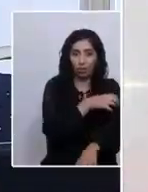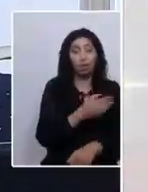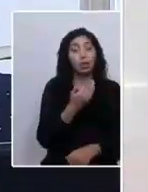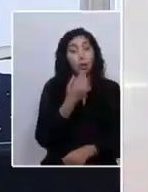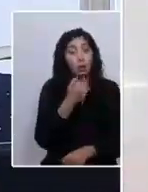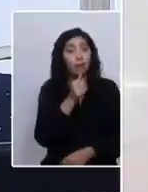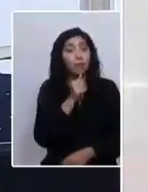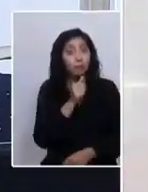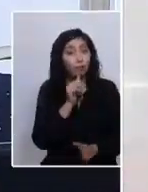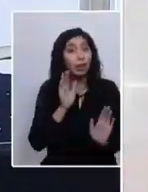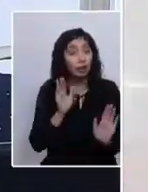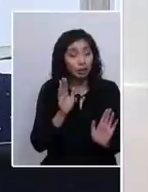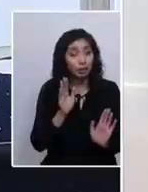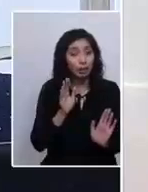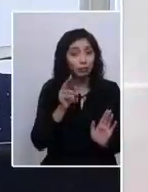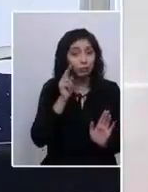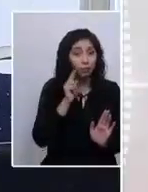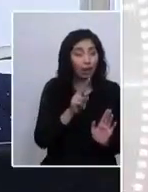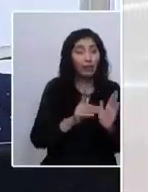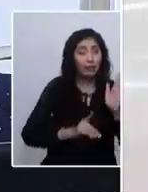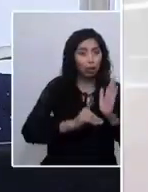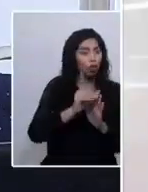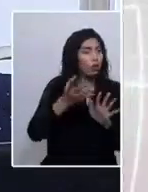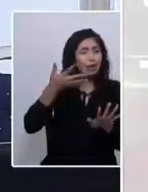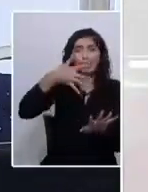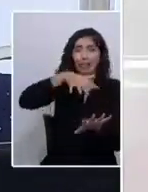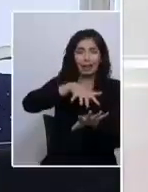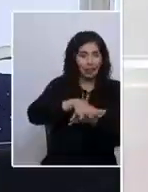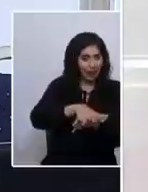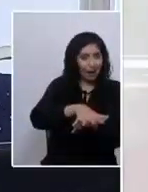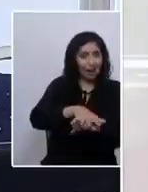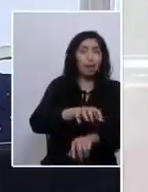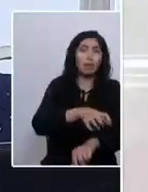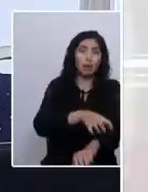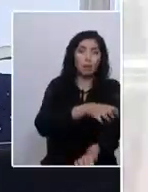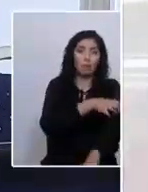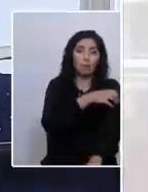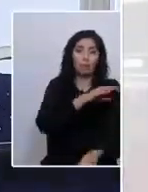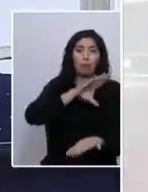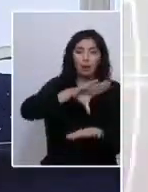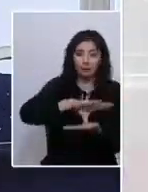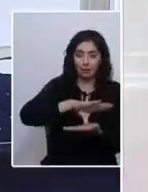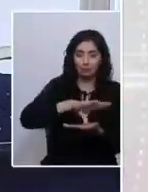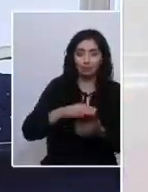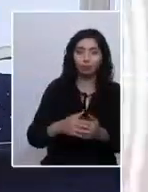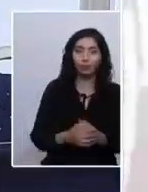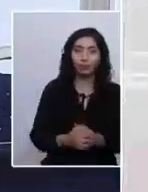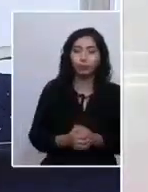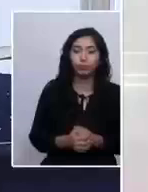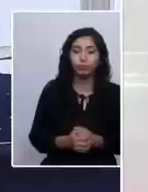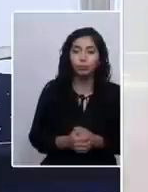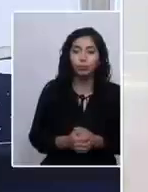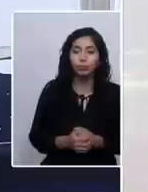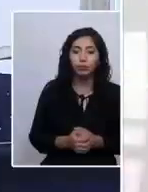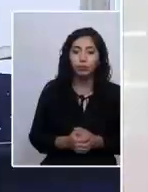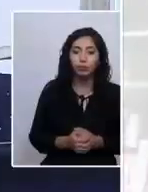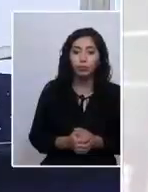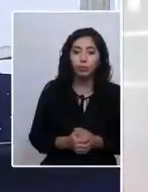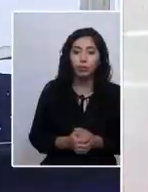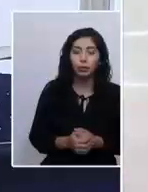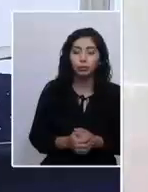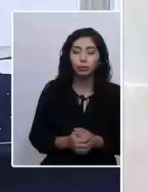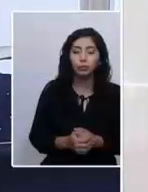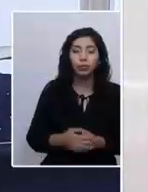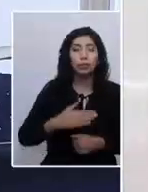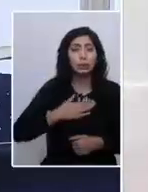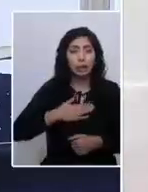se cayeron solamente 2 artículos, el 4 y el 8. Y el resto de los artículos entonces tuvo esta luz verde general. Entre ellos, por ejemplo, el artículo